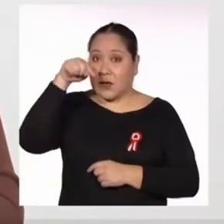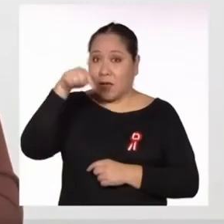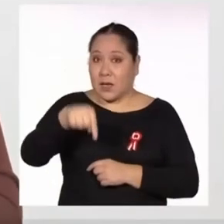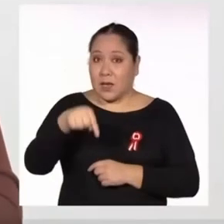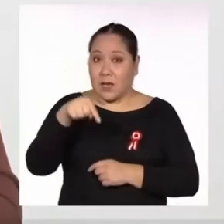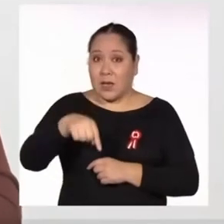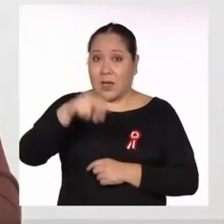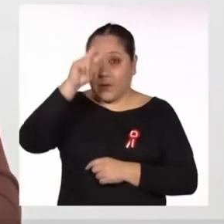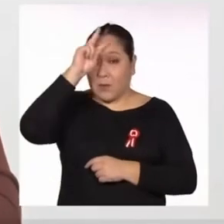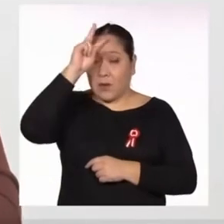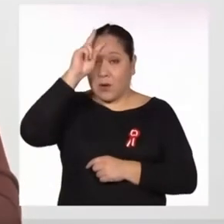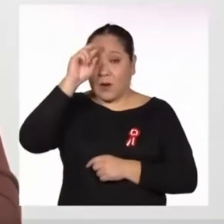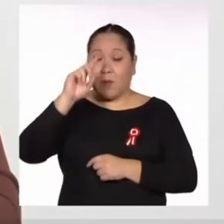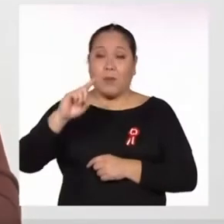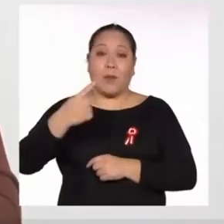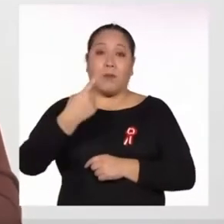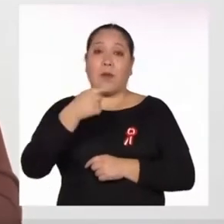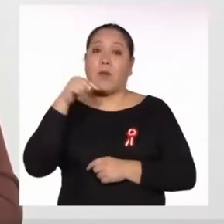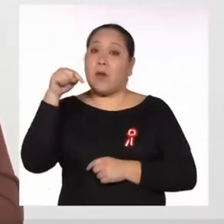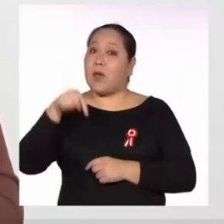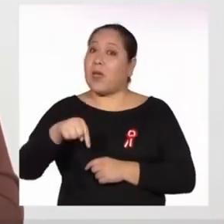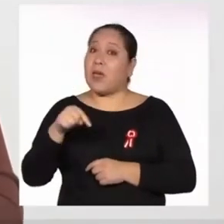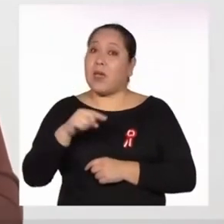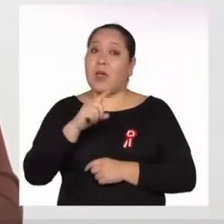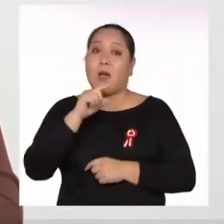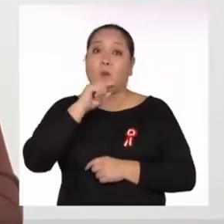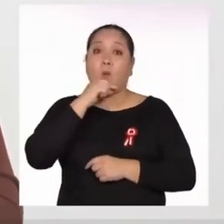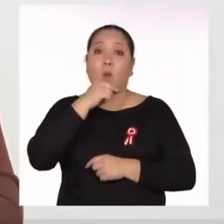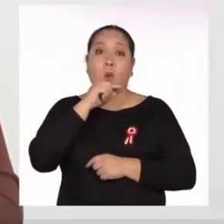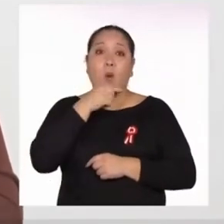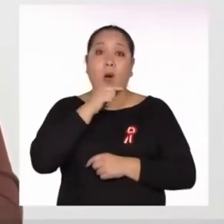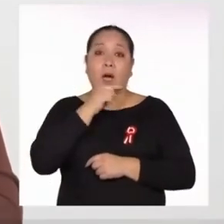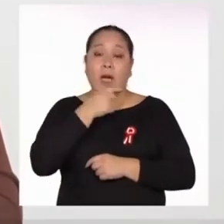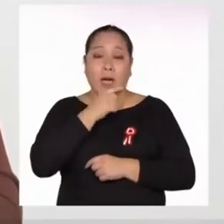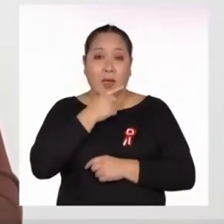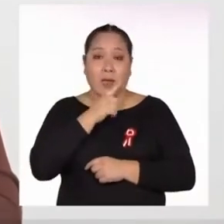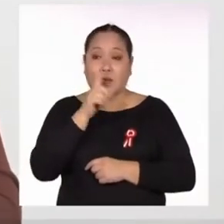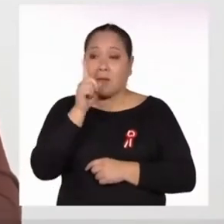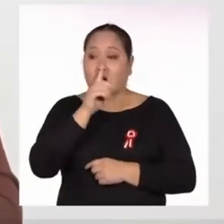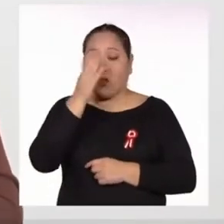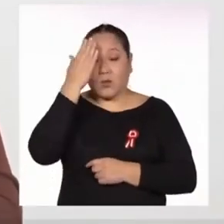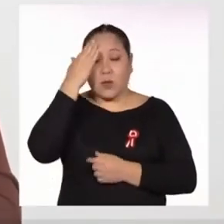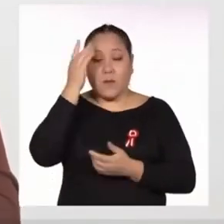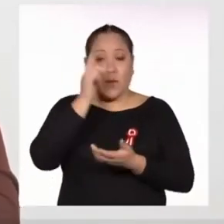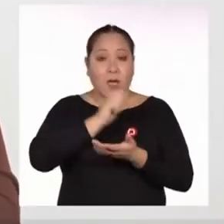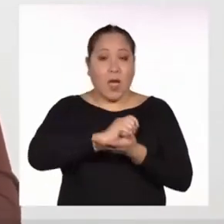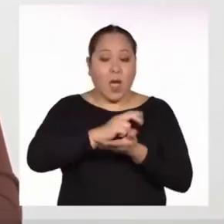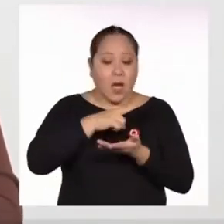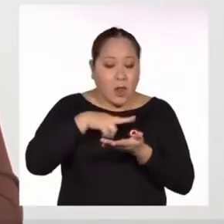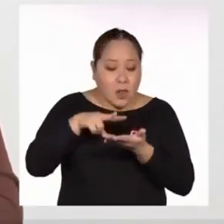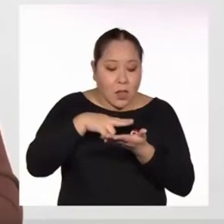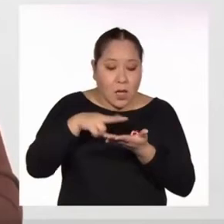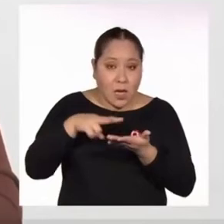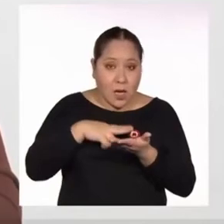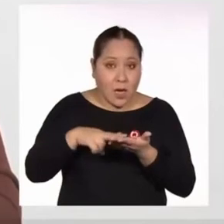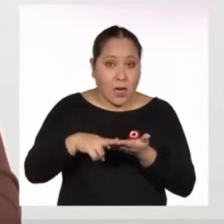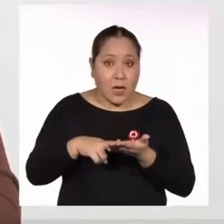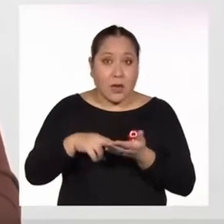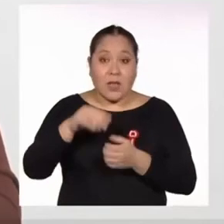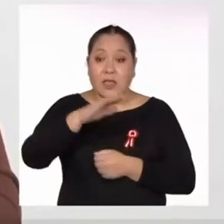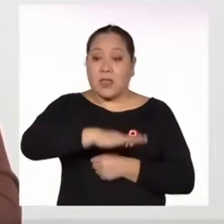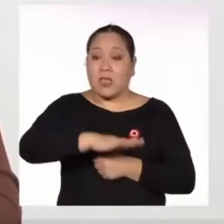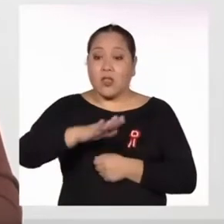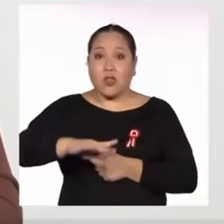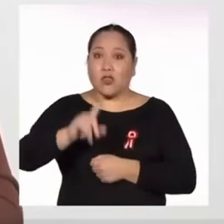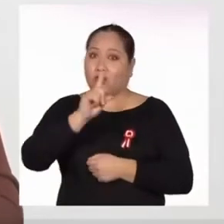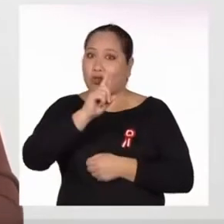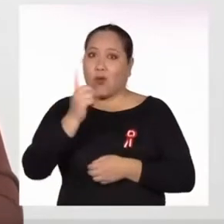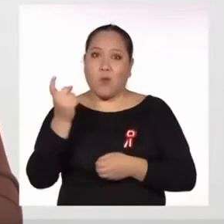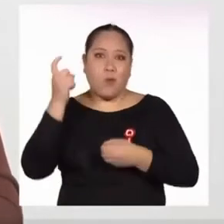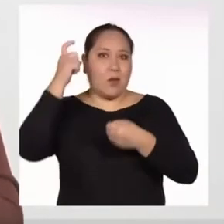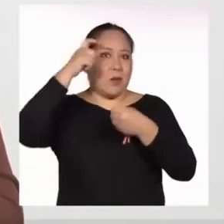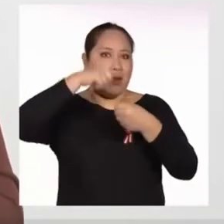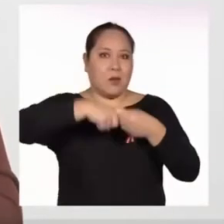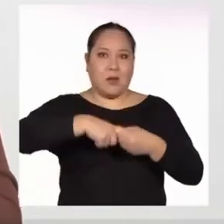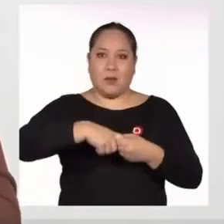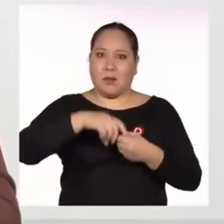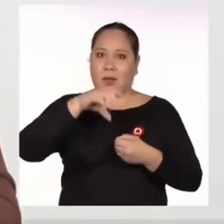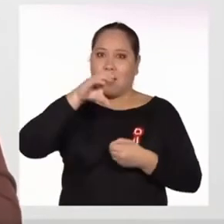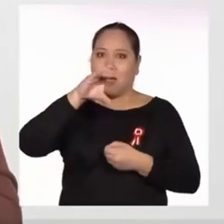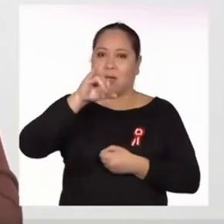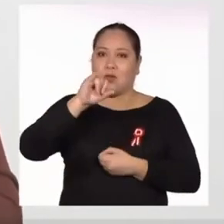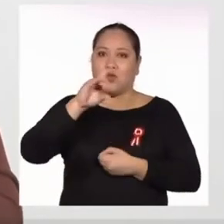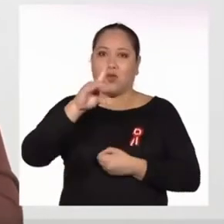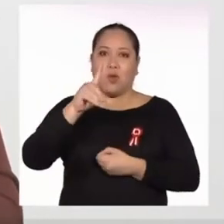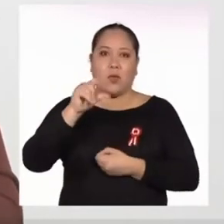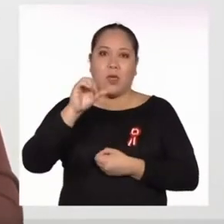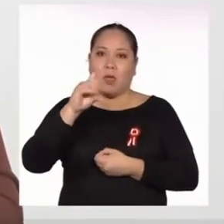un primer momento las mujeres analfabetos y niños no fueron considerados ciudadanos en el transcurso de